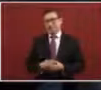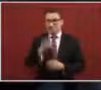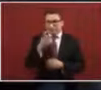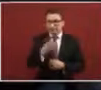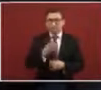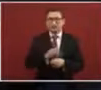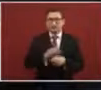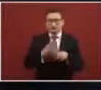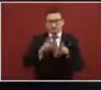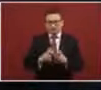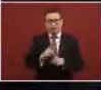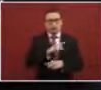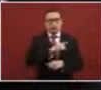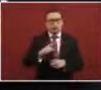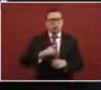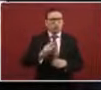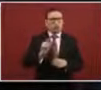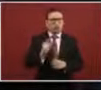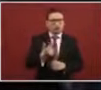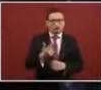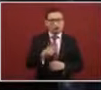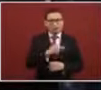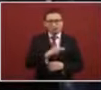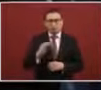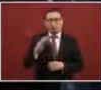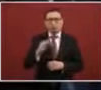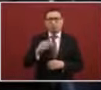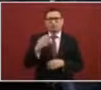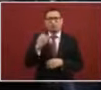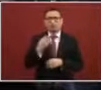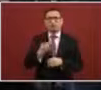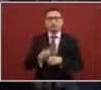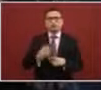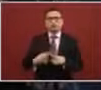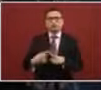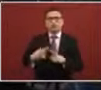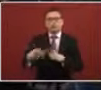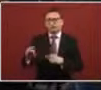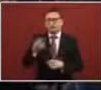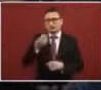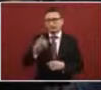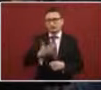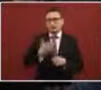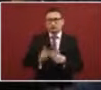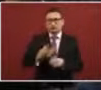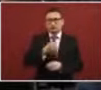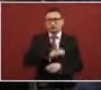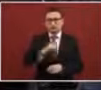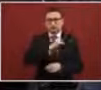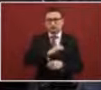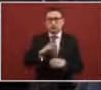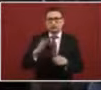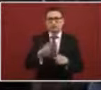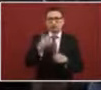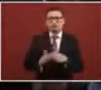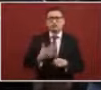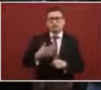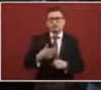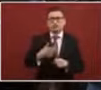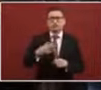quien quiera hacerlo, sea el secretario de Salud o el secretario de Hacienda, o los